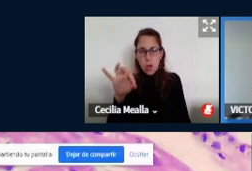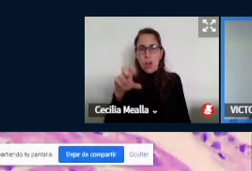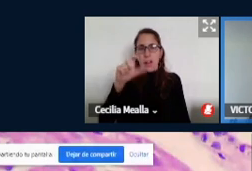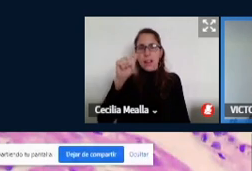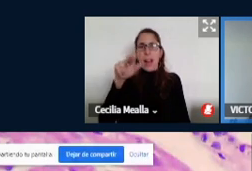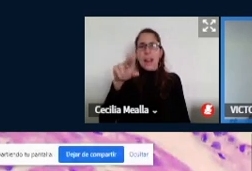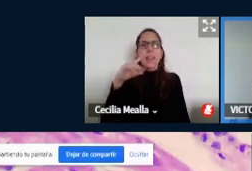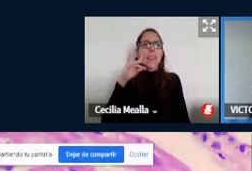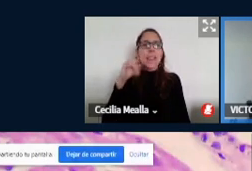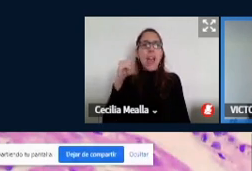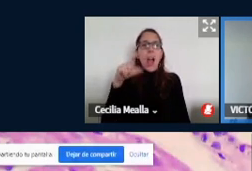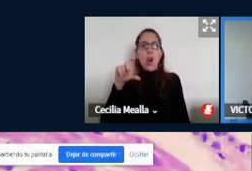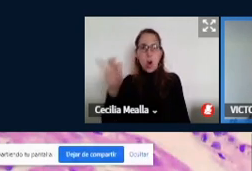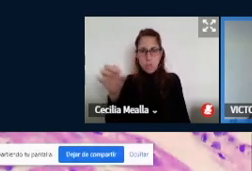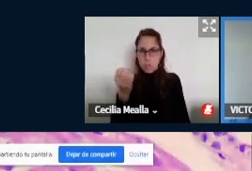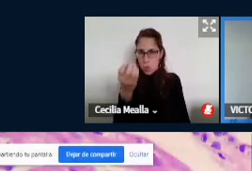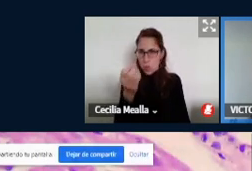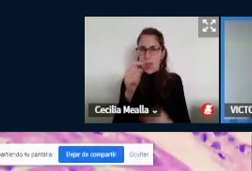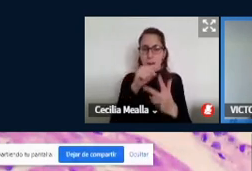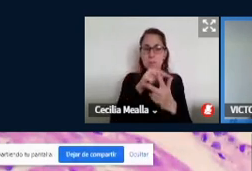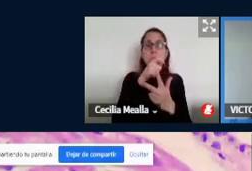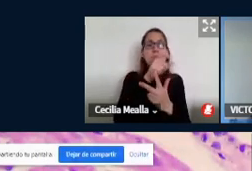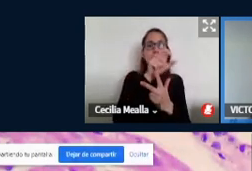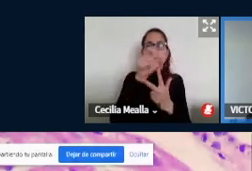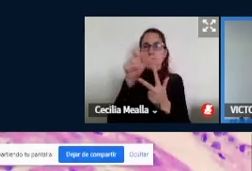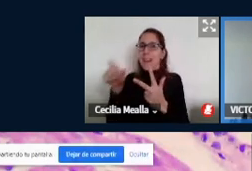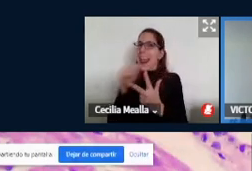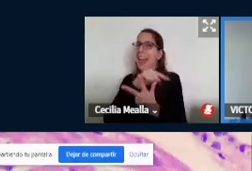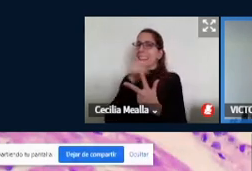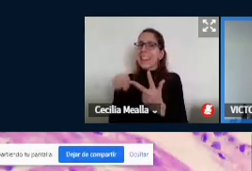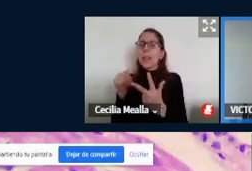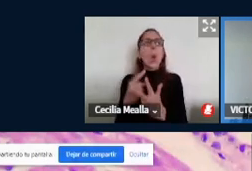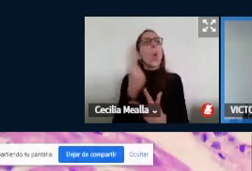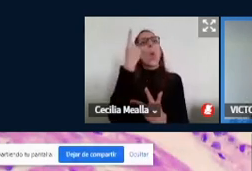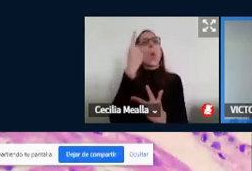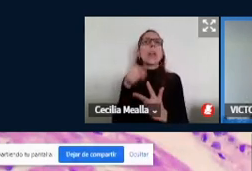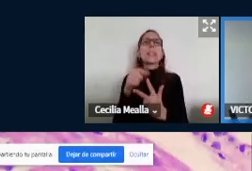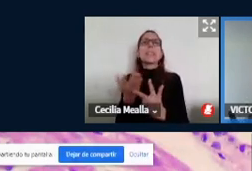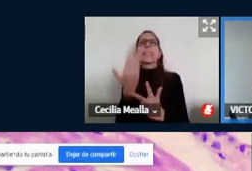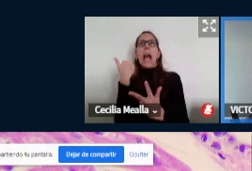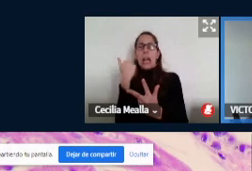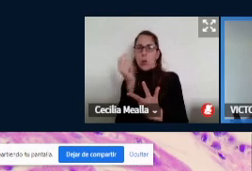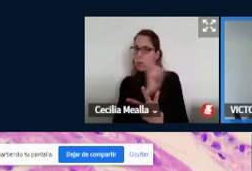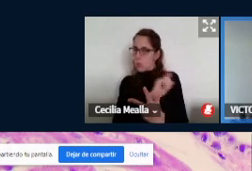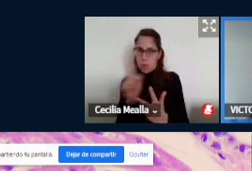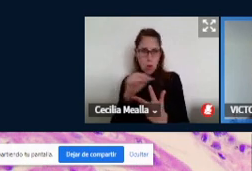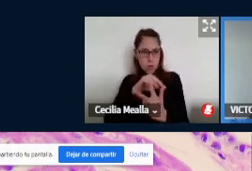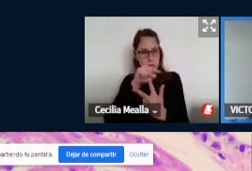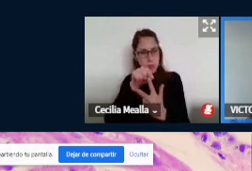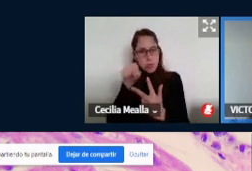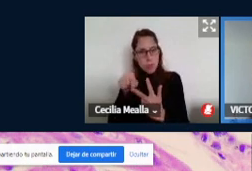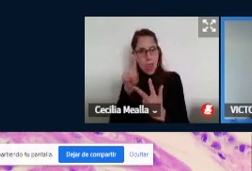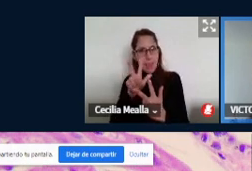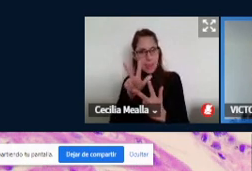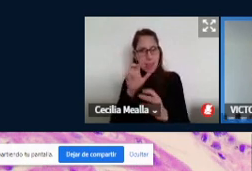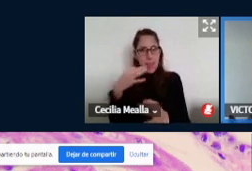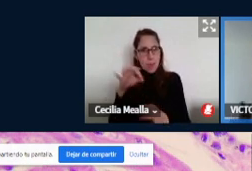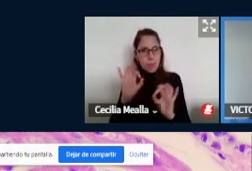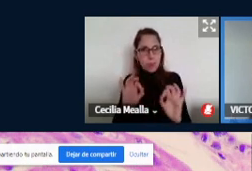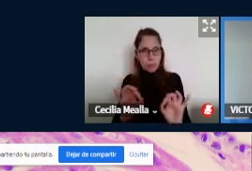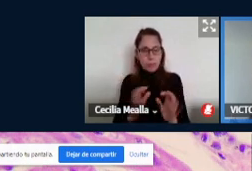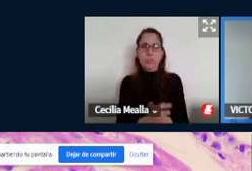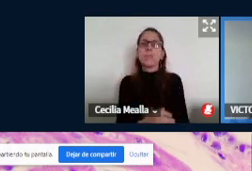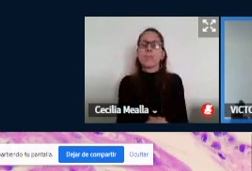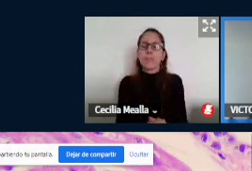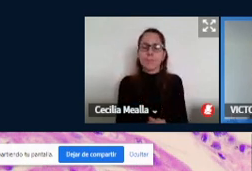estriado cardíaco, ¿sí? Las tres palabras. No pongan estriado cardíaco o cardíaco solo, ¿sí? Tienen